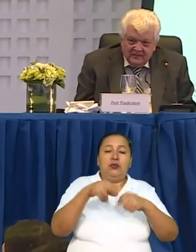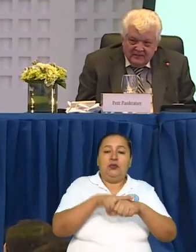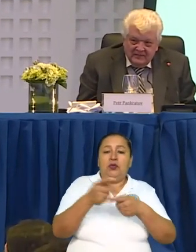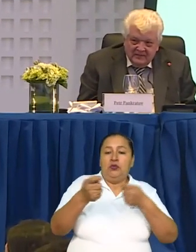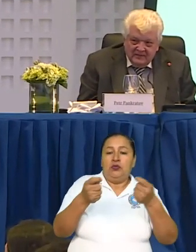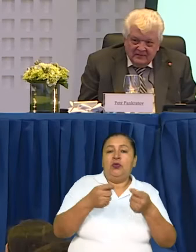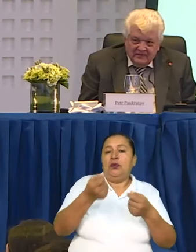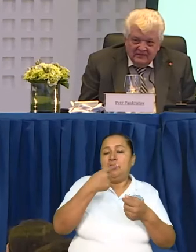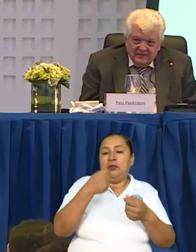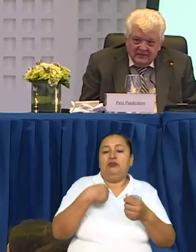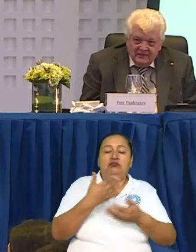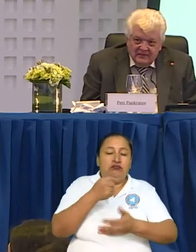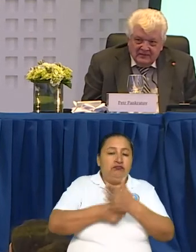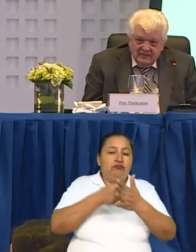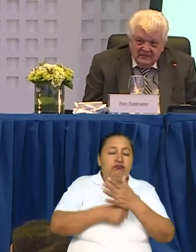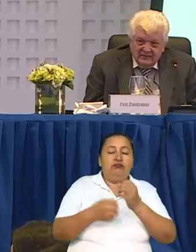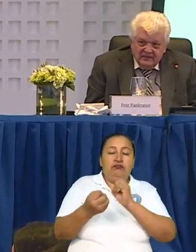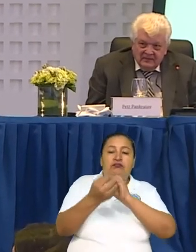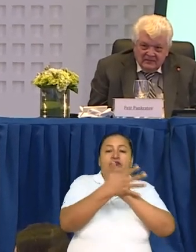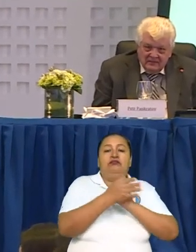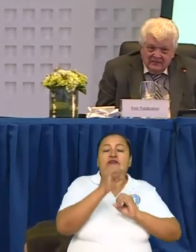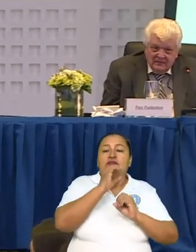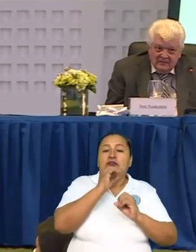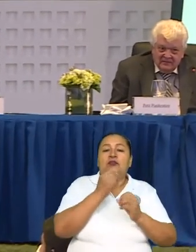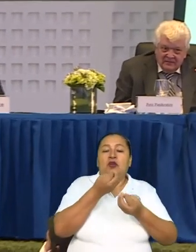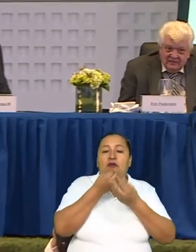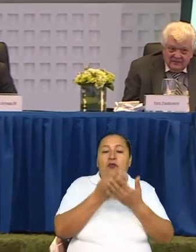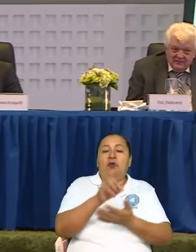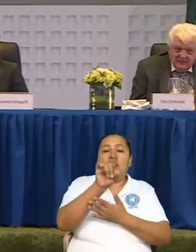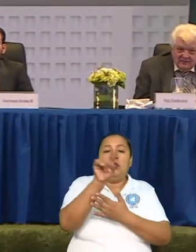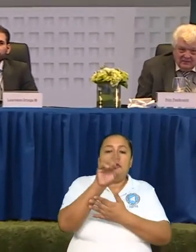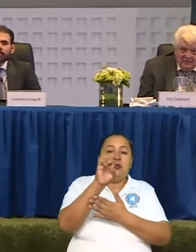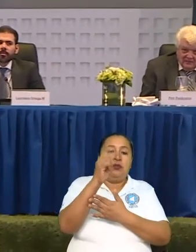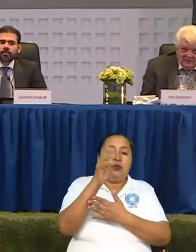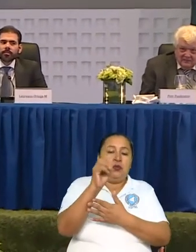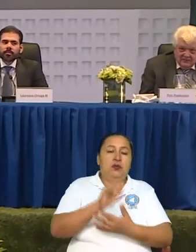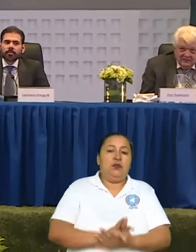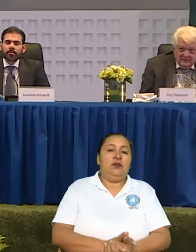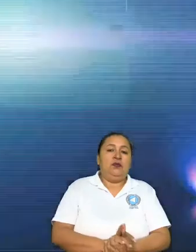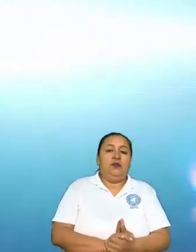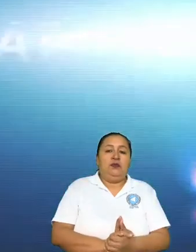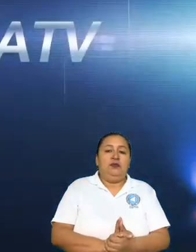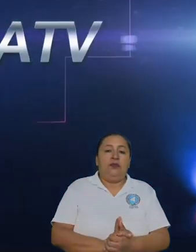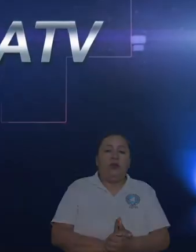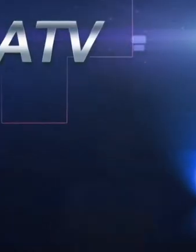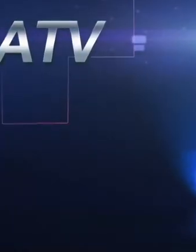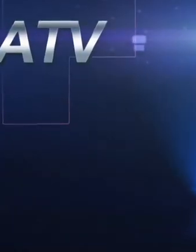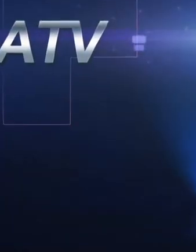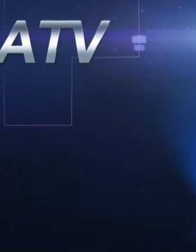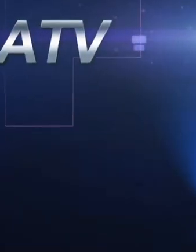de Medicamentos en el enfrentamiento al coronavirus en Cuba. Para el canal parlamentario, informó Liz Escoto.